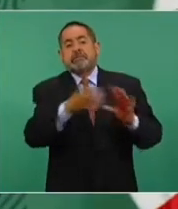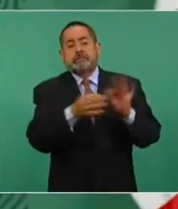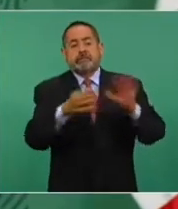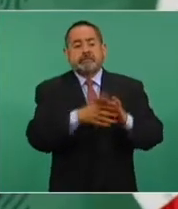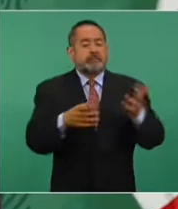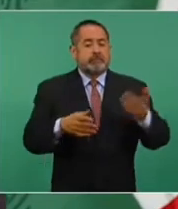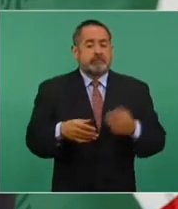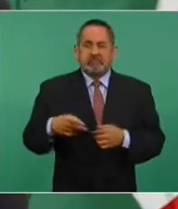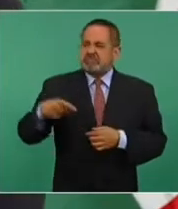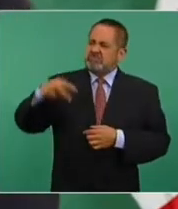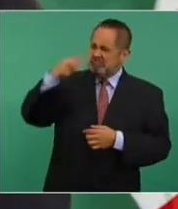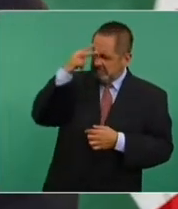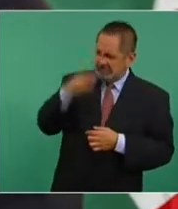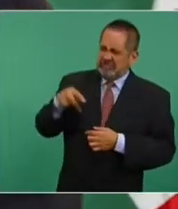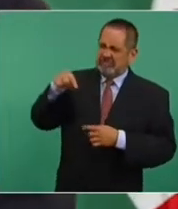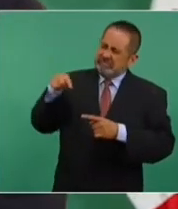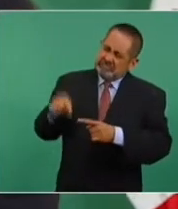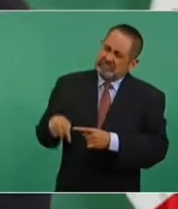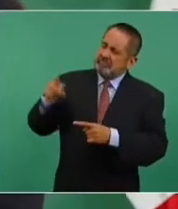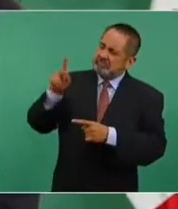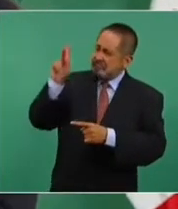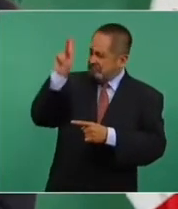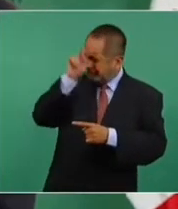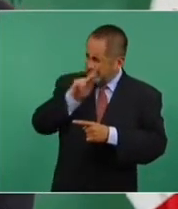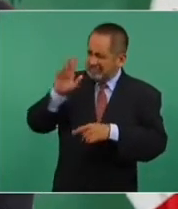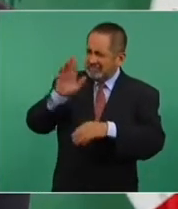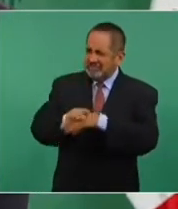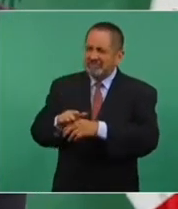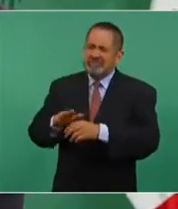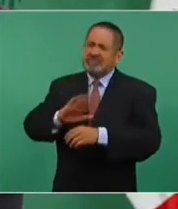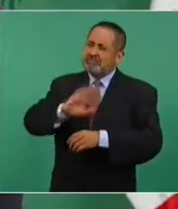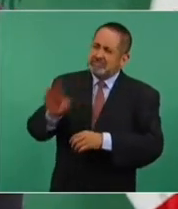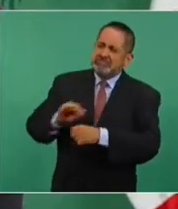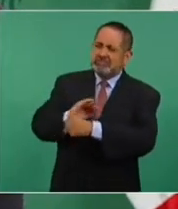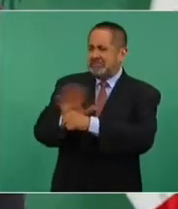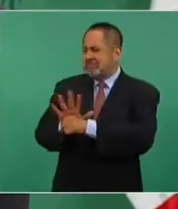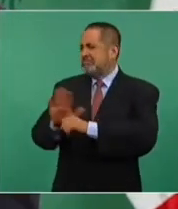es el país México con más fallecidos por COVID,